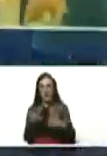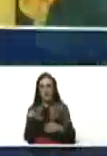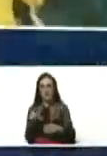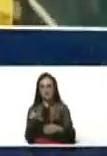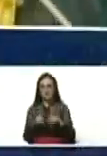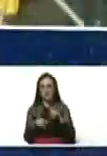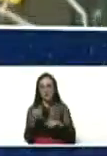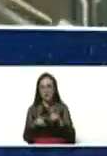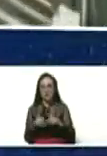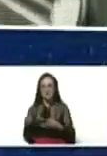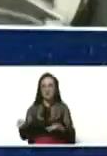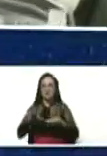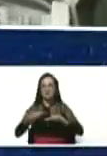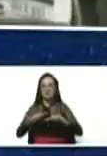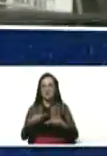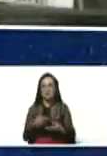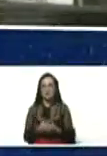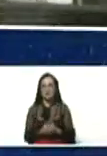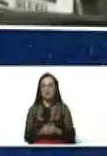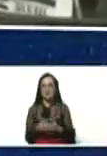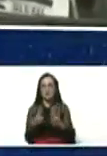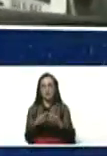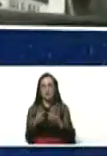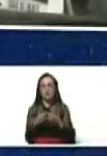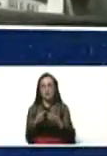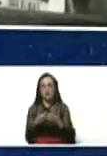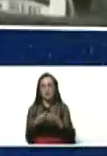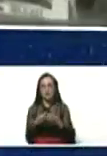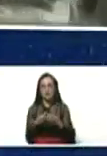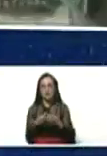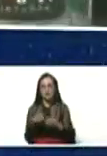han dado nuestros ENTER, FEDE.